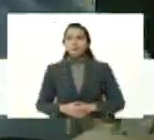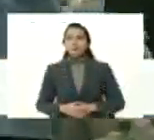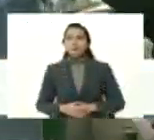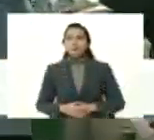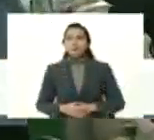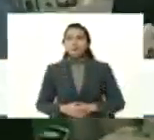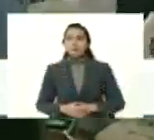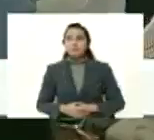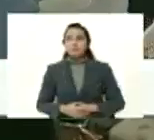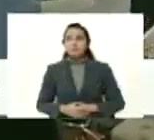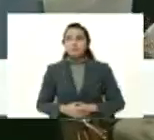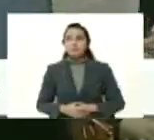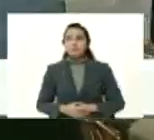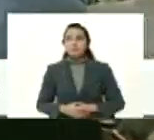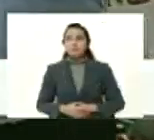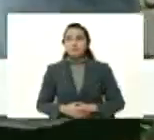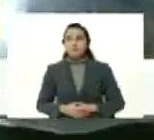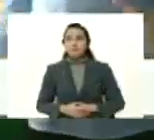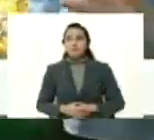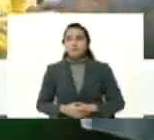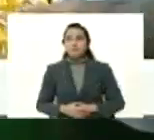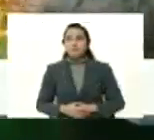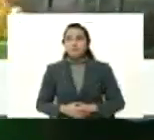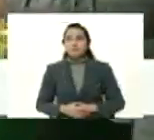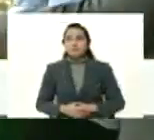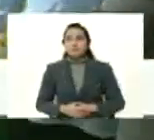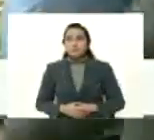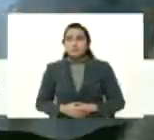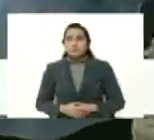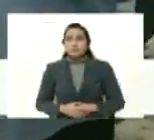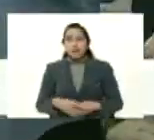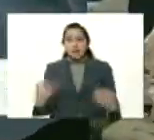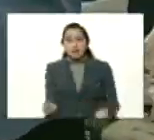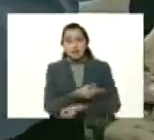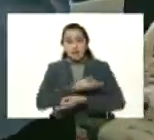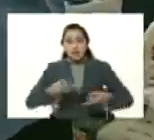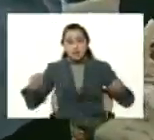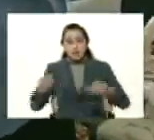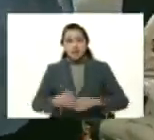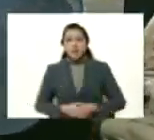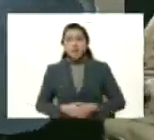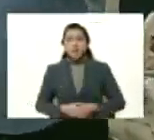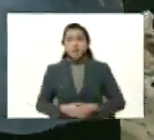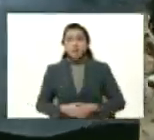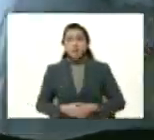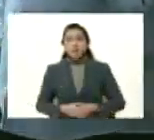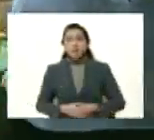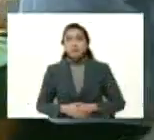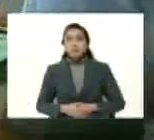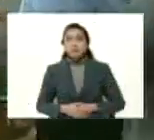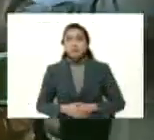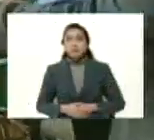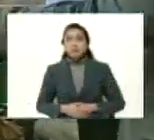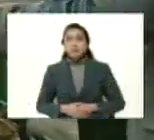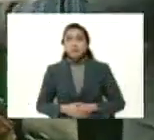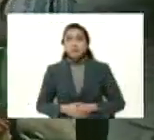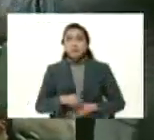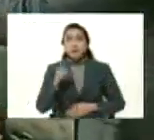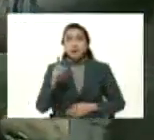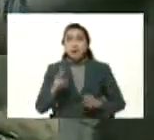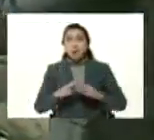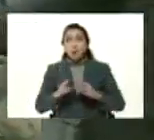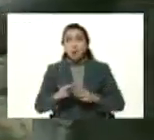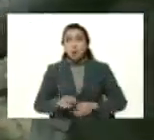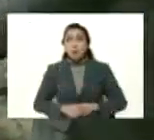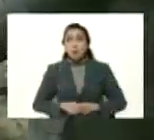ahí. ¿Todo bien? Bueno, presidente, tenemos excelente. Pasta. A ti te conozco. Pasta sin